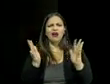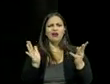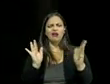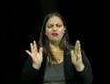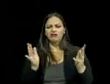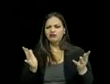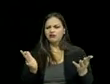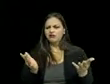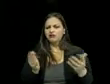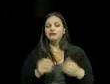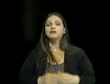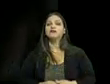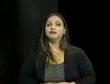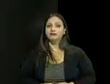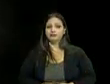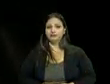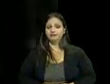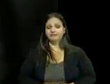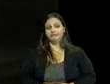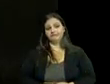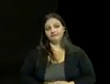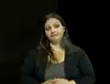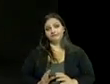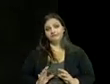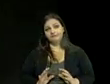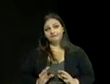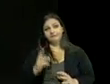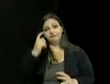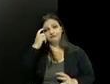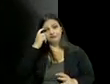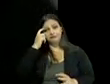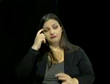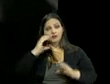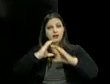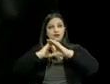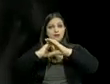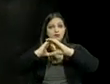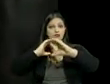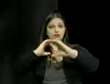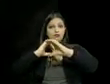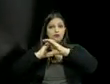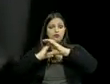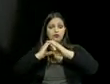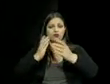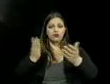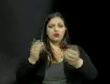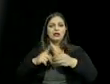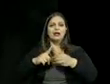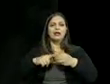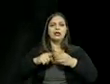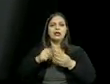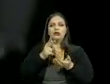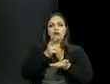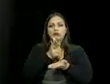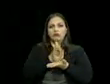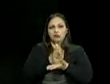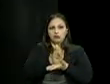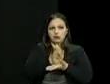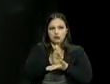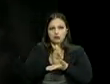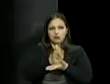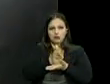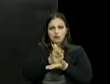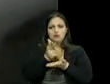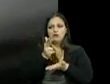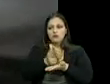que seguramente, y hay que ver si los delincuentes no se subieron en la misma estación de la terminal terrestre en Quito, que suele ocurrir también, correcto,